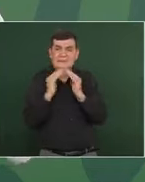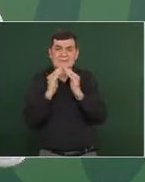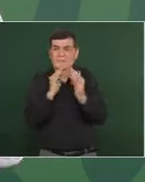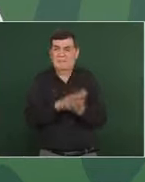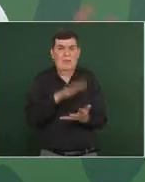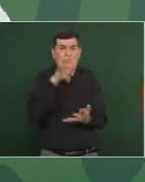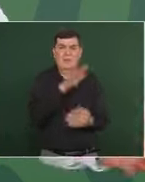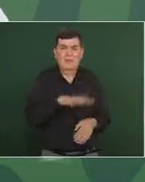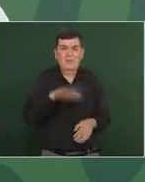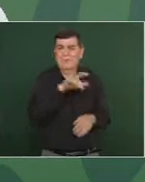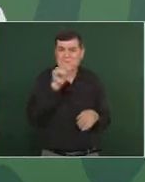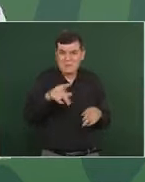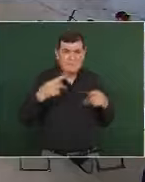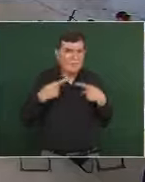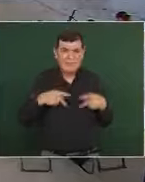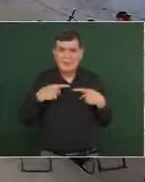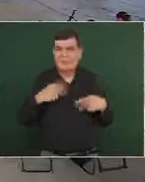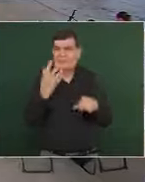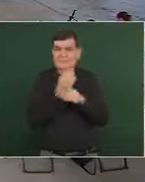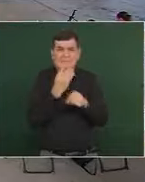de las casas, la misma gente.